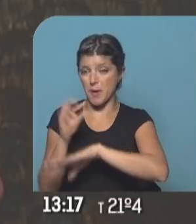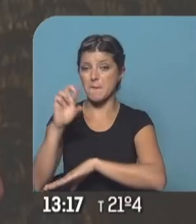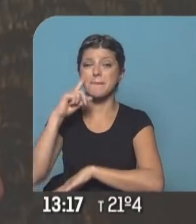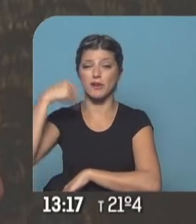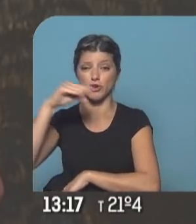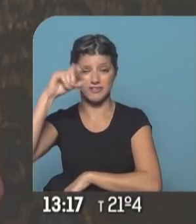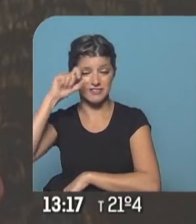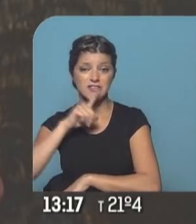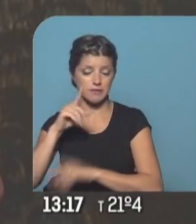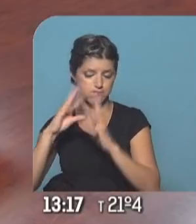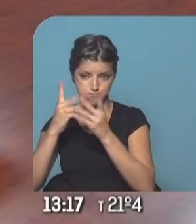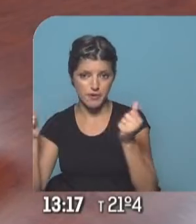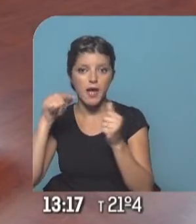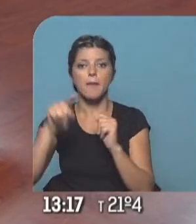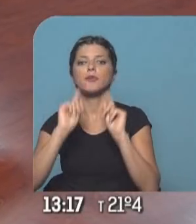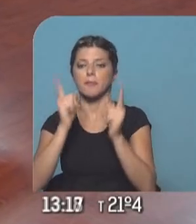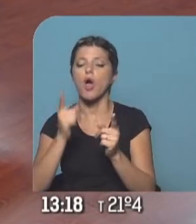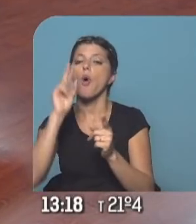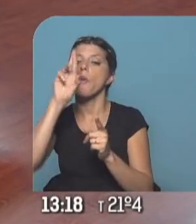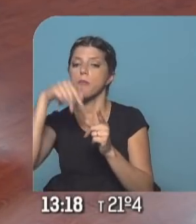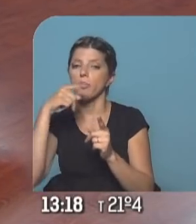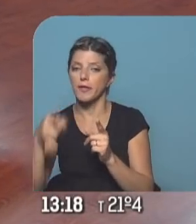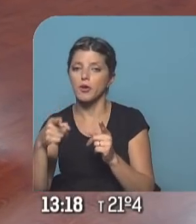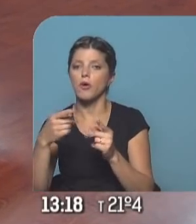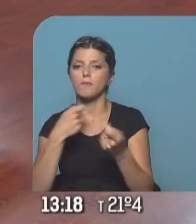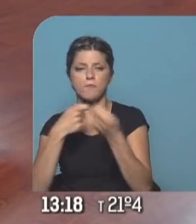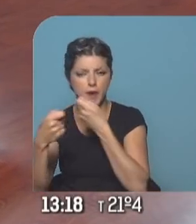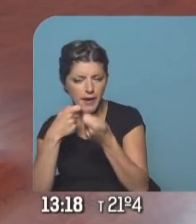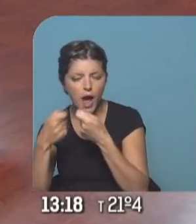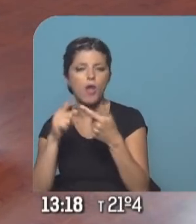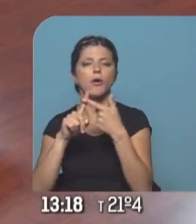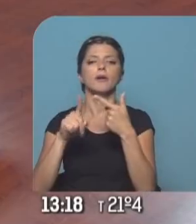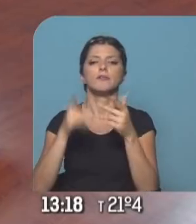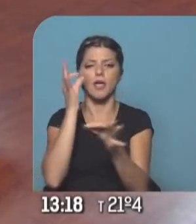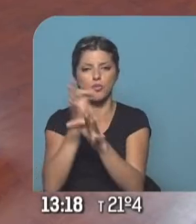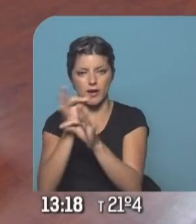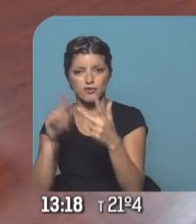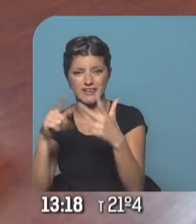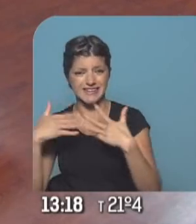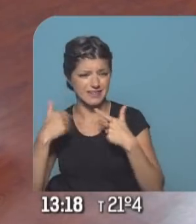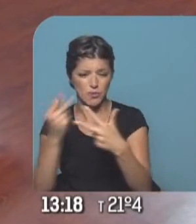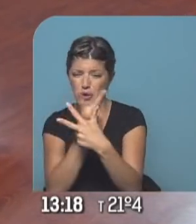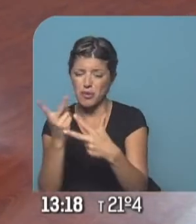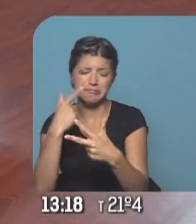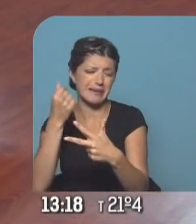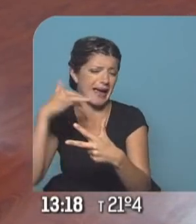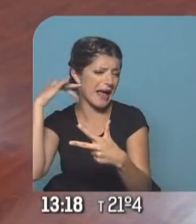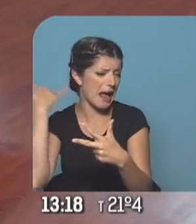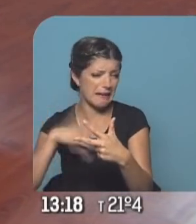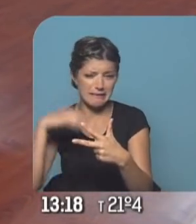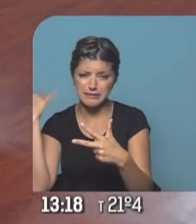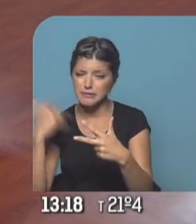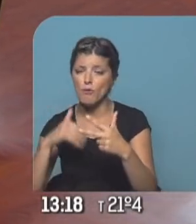modelo ultramercantilizado, muy promercado, muy desregulado, con educación y salud carísimas, con mucha